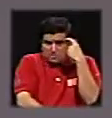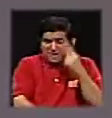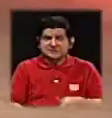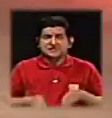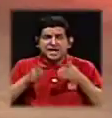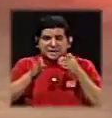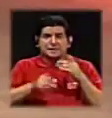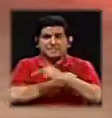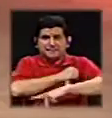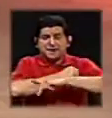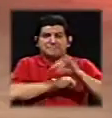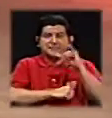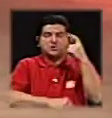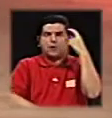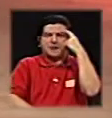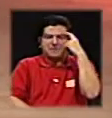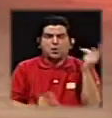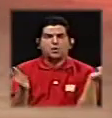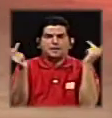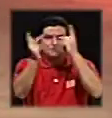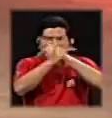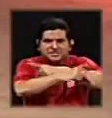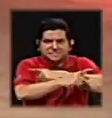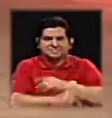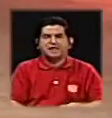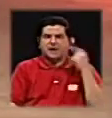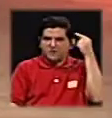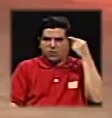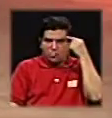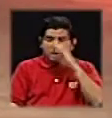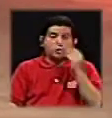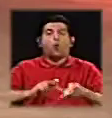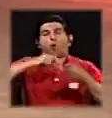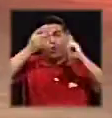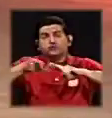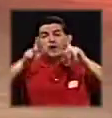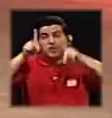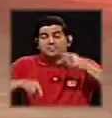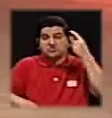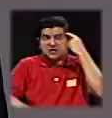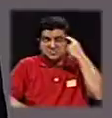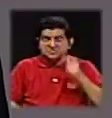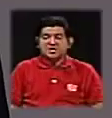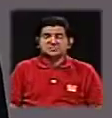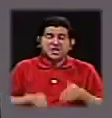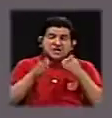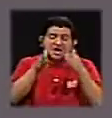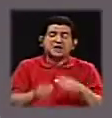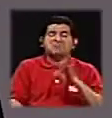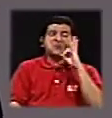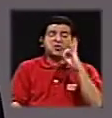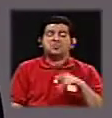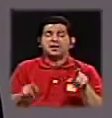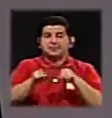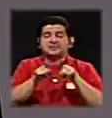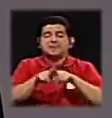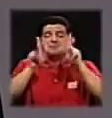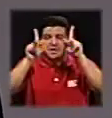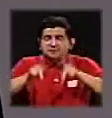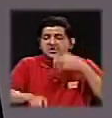el rumbo al país, también peor piensa que está el gobierno, o lo contrario, los que creen que el rumbo del país va bien también creen